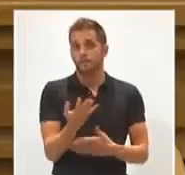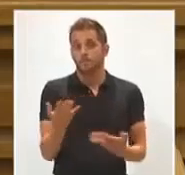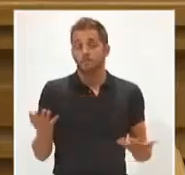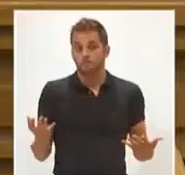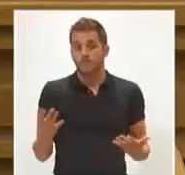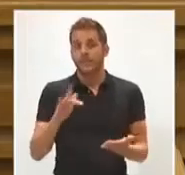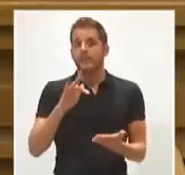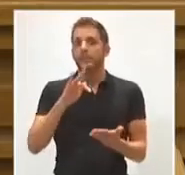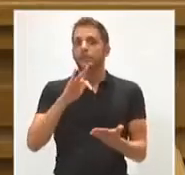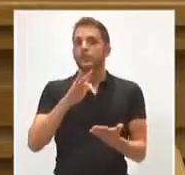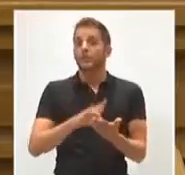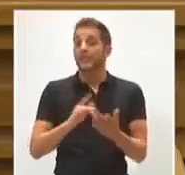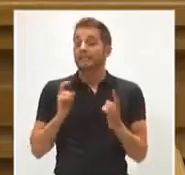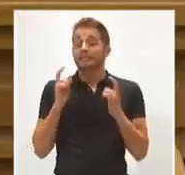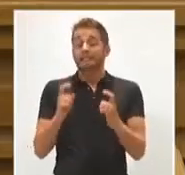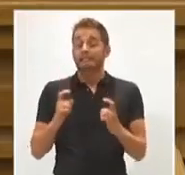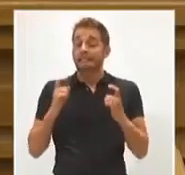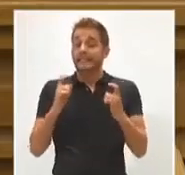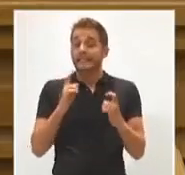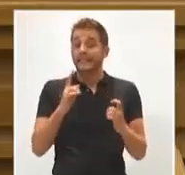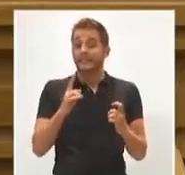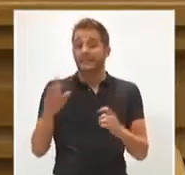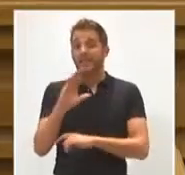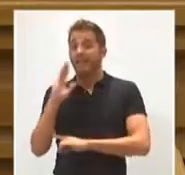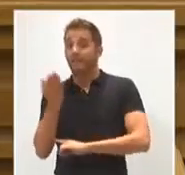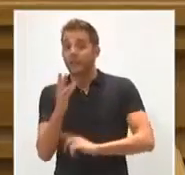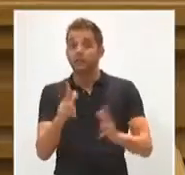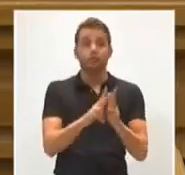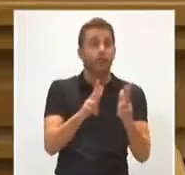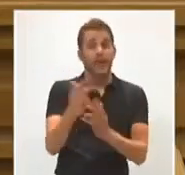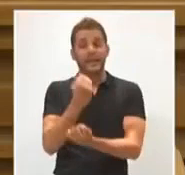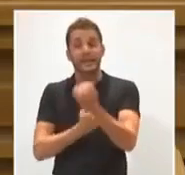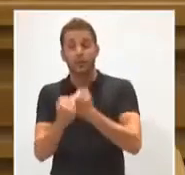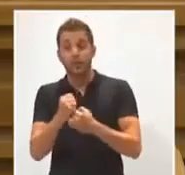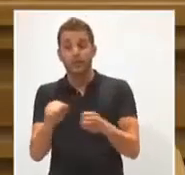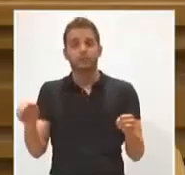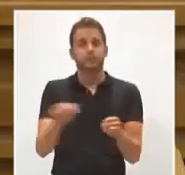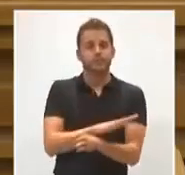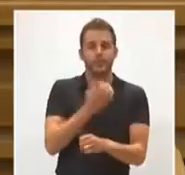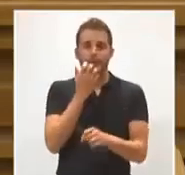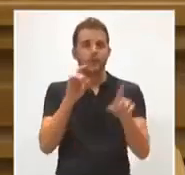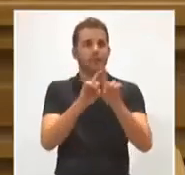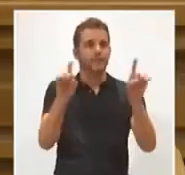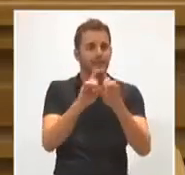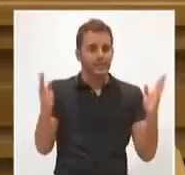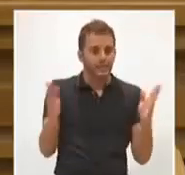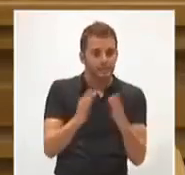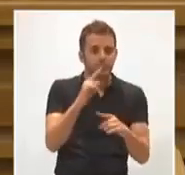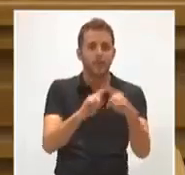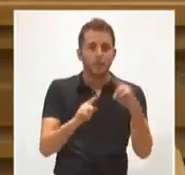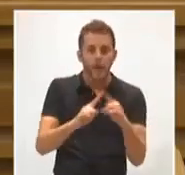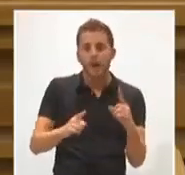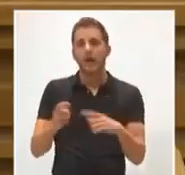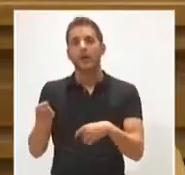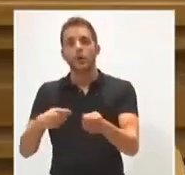palíen lo posible también las consecuencias sociales económicas de empresarios de pymes de comercios de